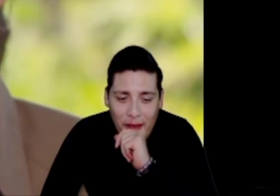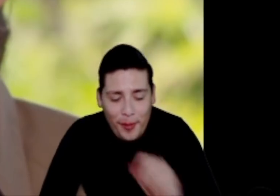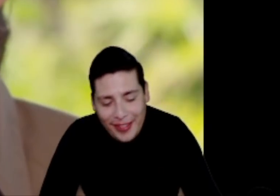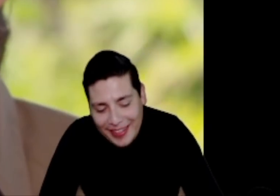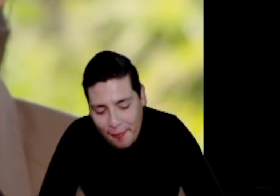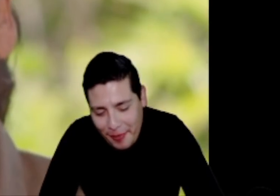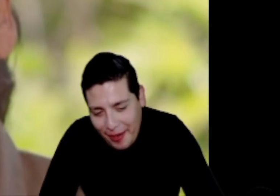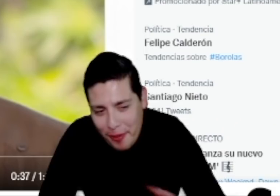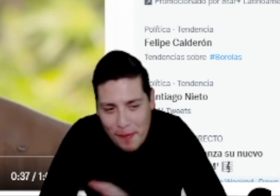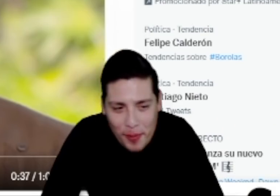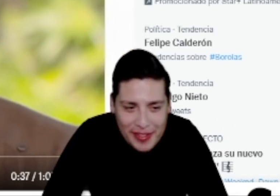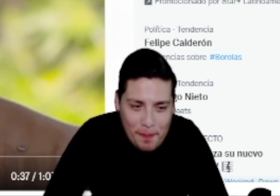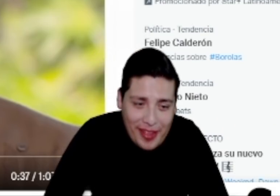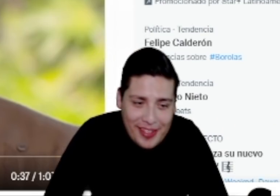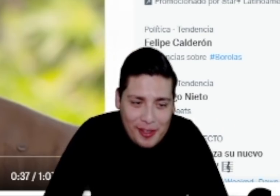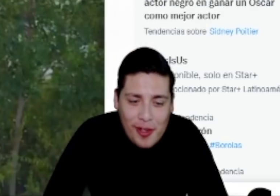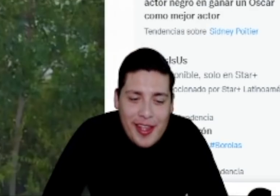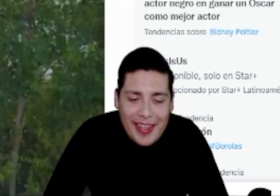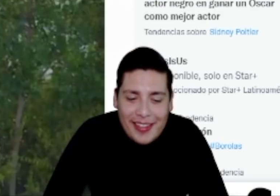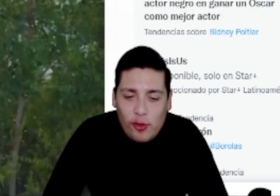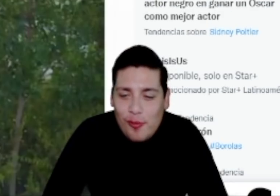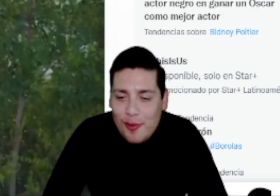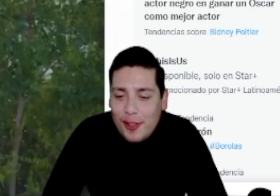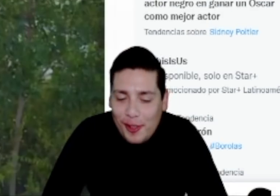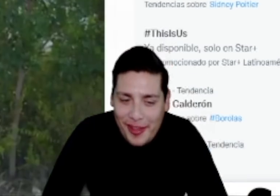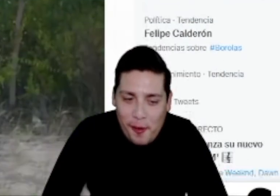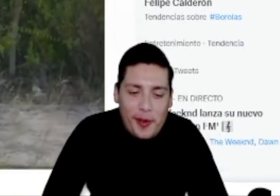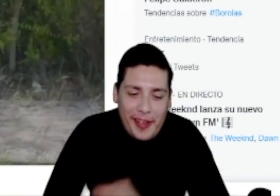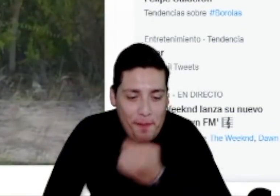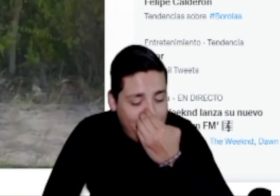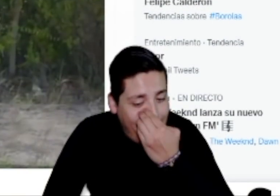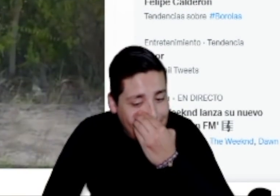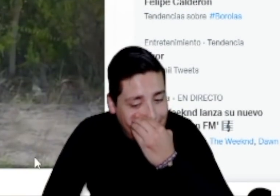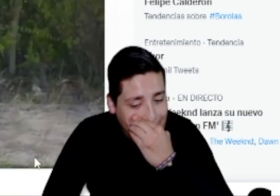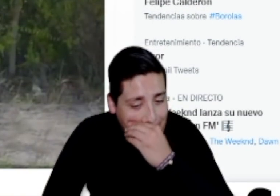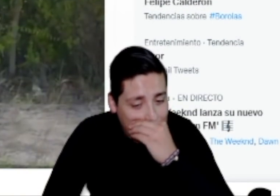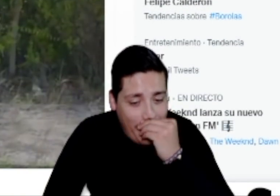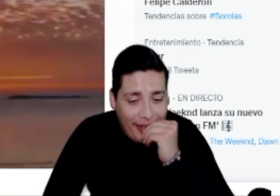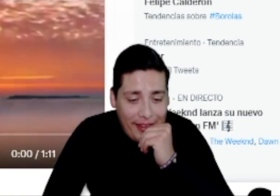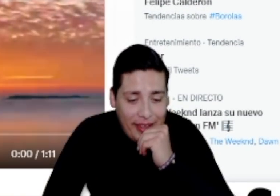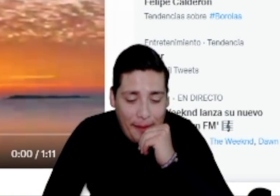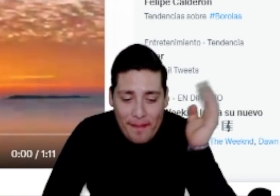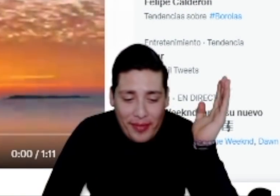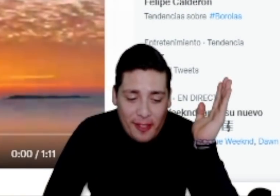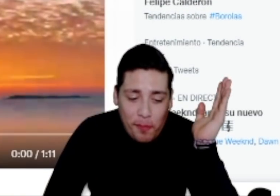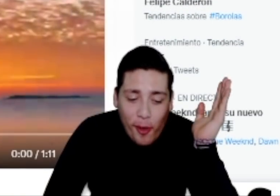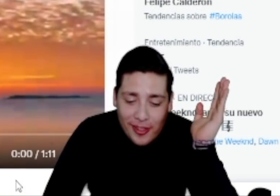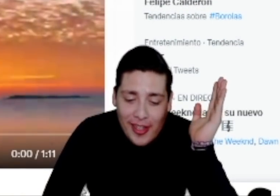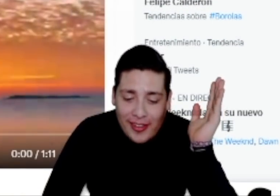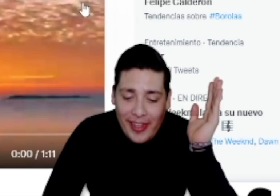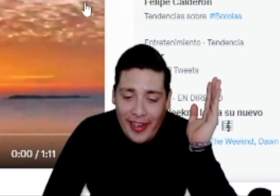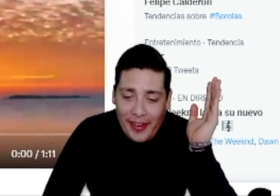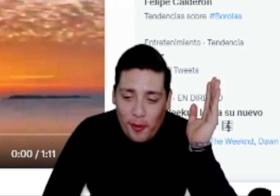Pero si... Pues ahí está, familia, nomás voy a poner este pedacito, y es que son muchos los videos. Por ejemplo, ya este prácticamente